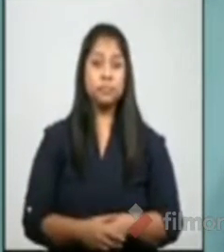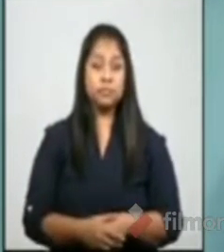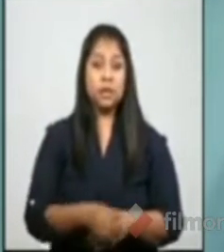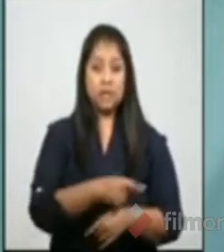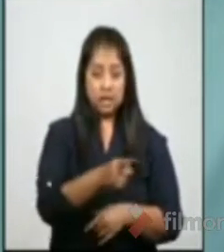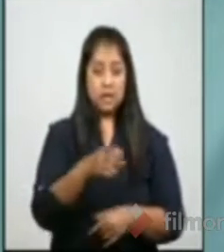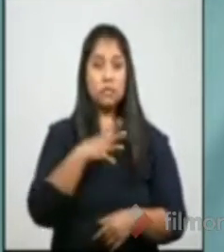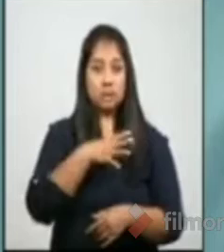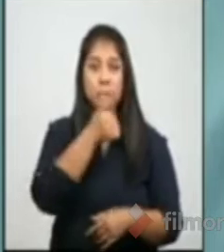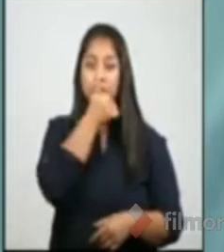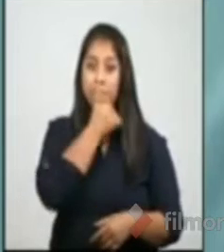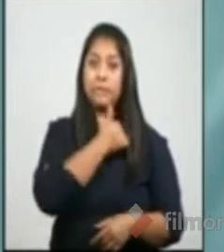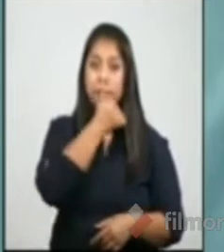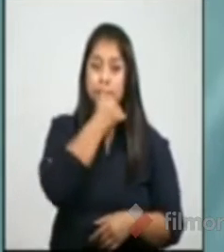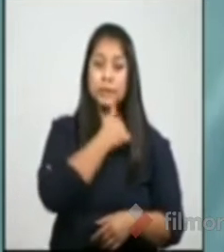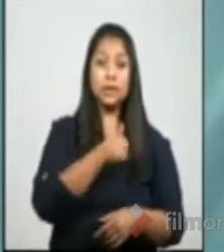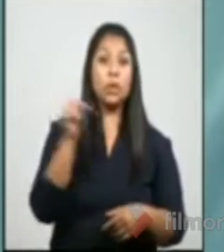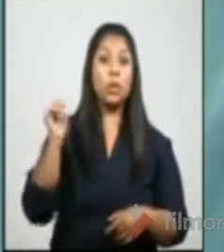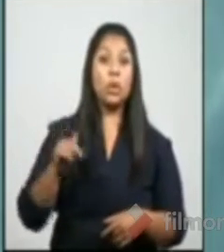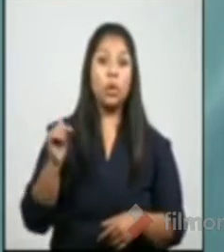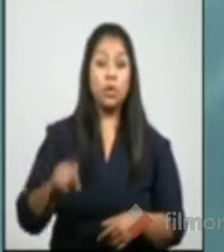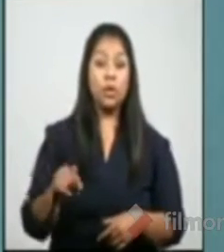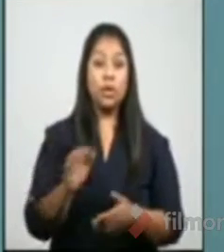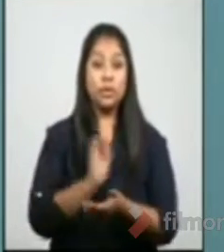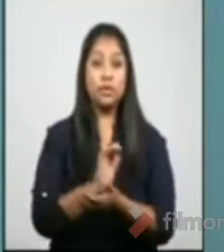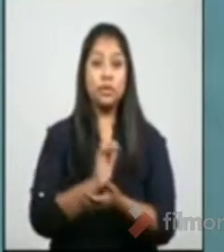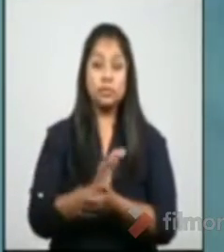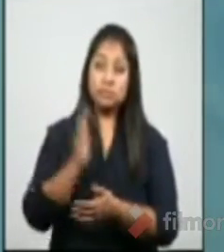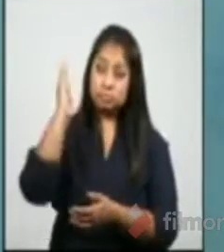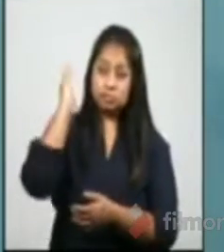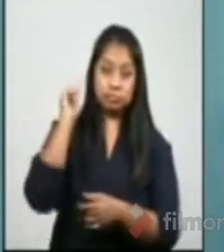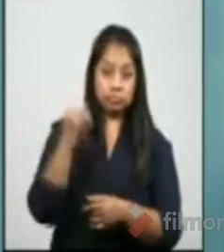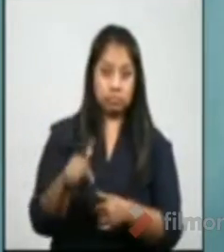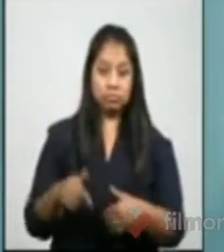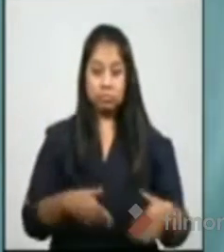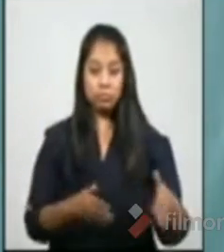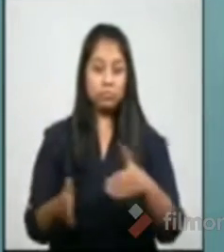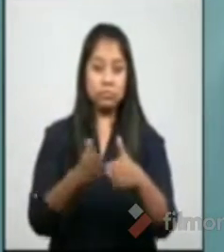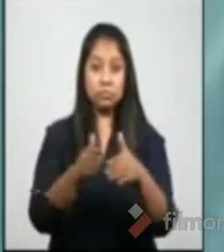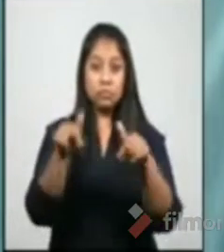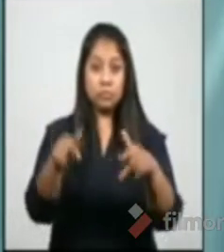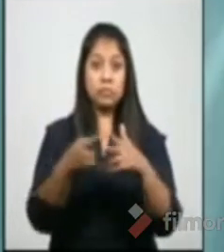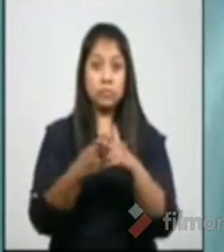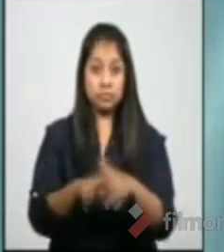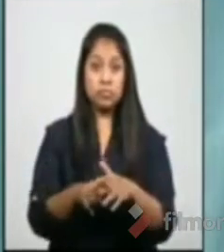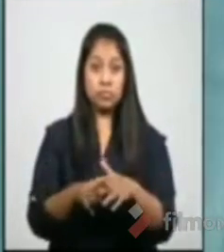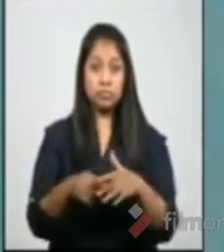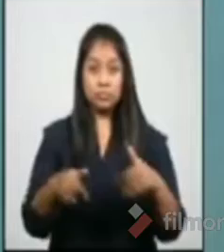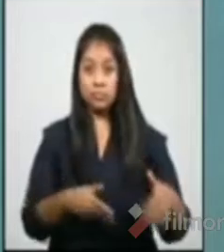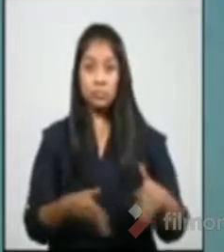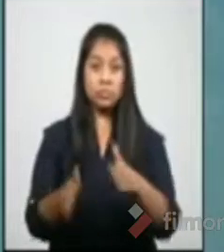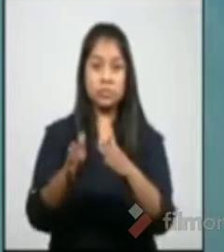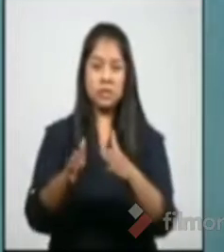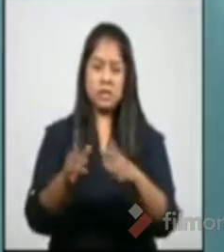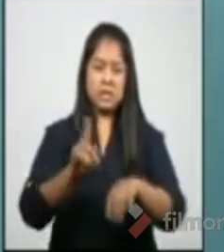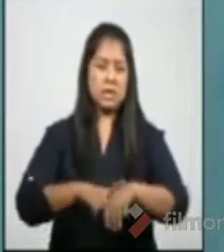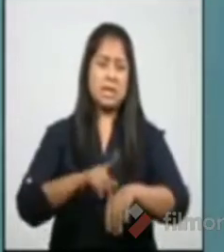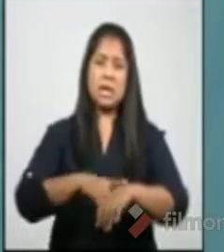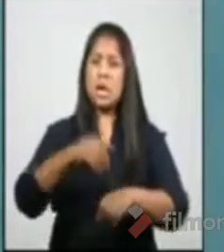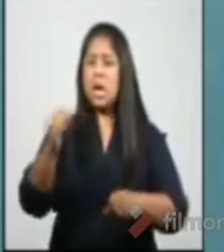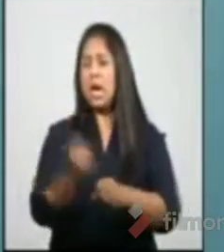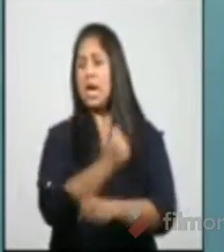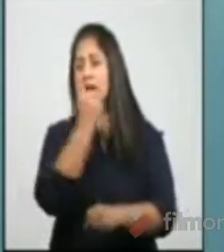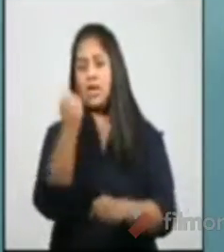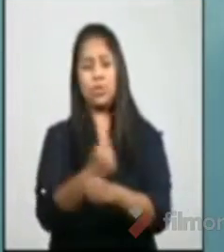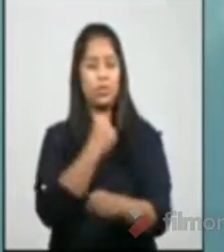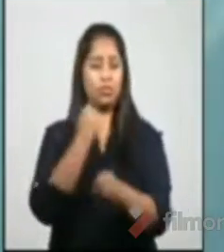Tuvieron paciencia. Hoy espero en Dios que este camino que estamos inaugurando dure muchísimos años